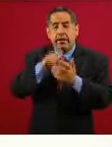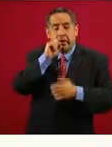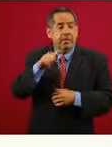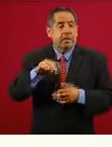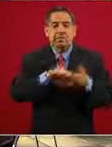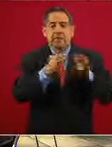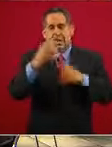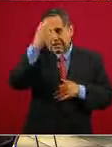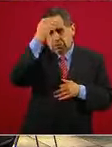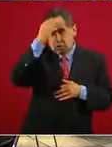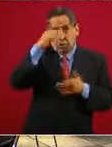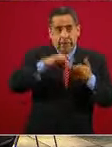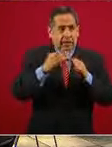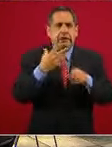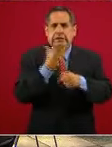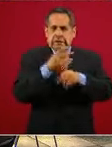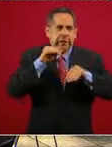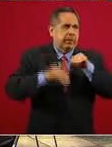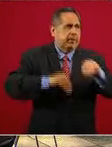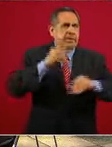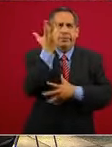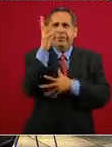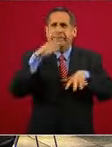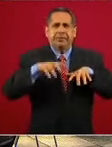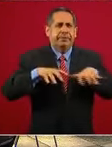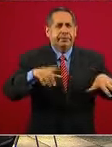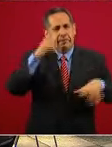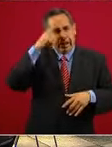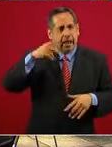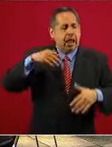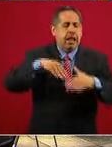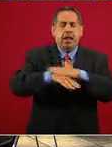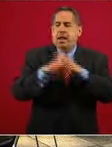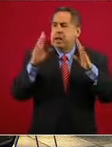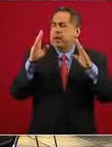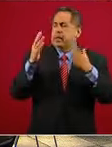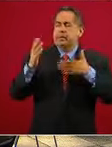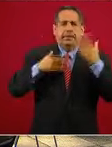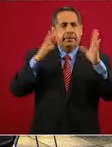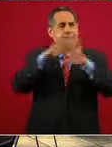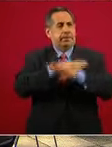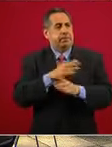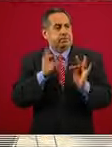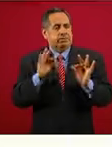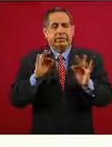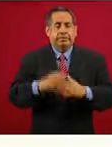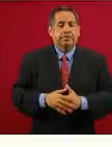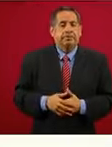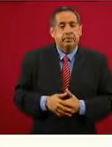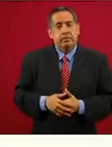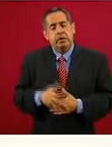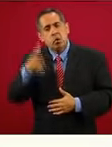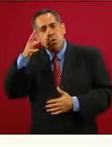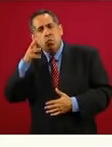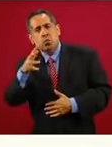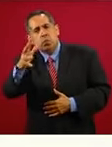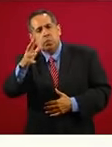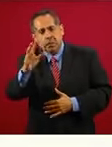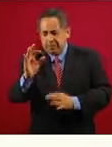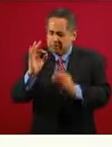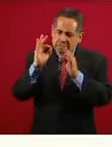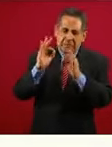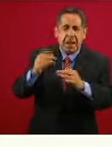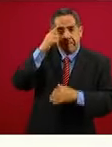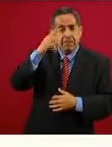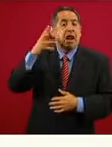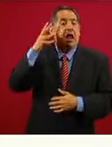Pinos en el Bosque de Chapultepec. Vamos viento en popa en la construcción del